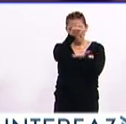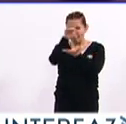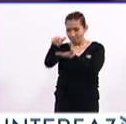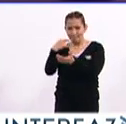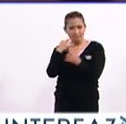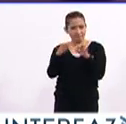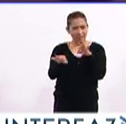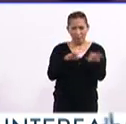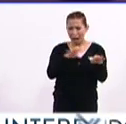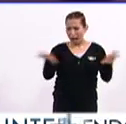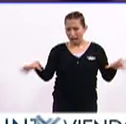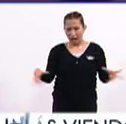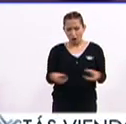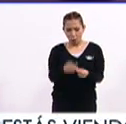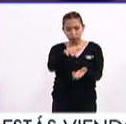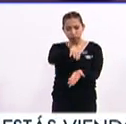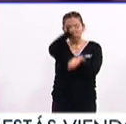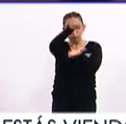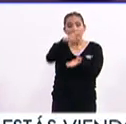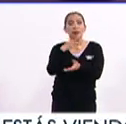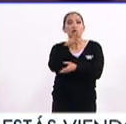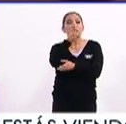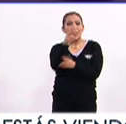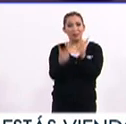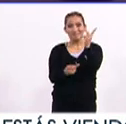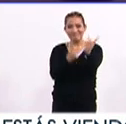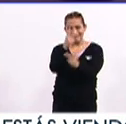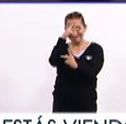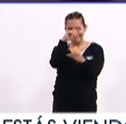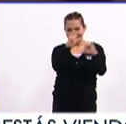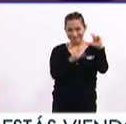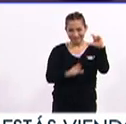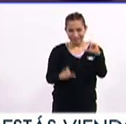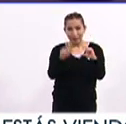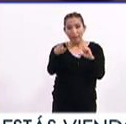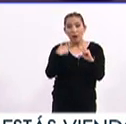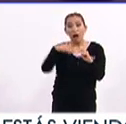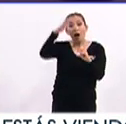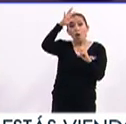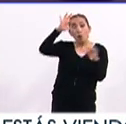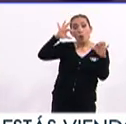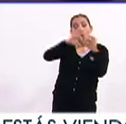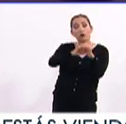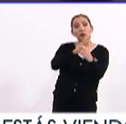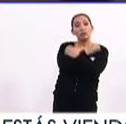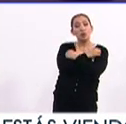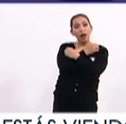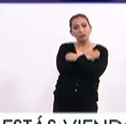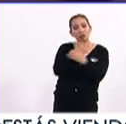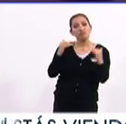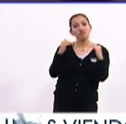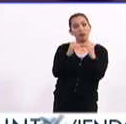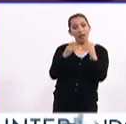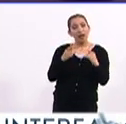intenso esfuerzo colectivo obtuvimos resultados de la consulta nacional por un acuerdo para la educación con